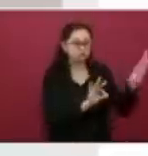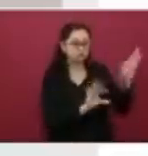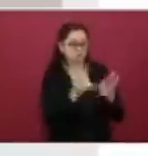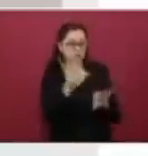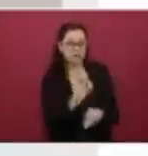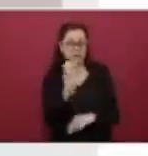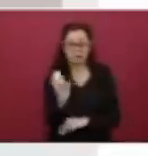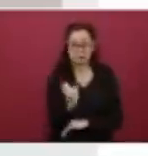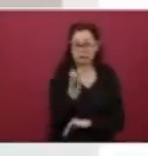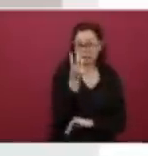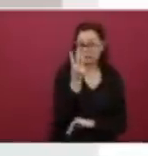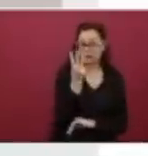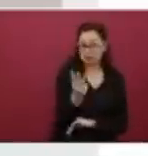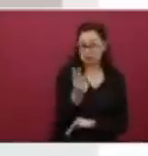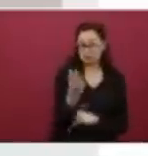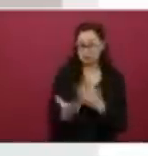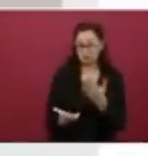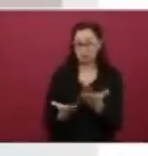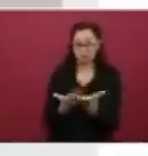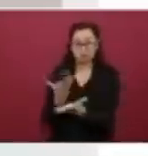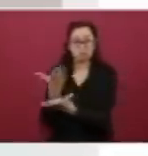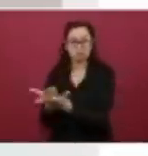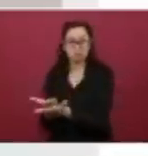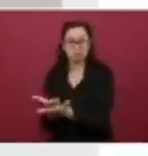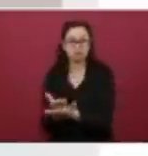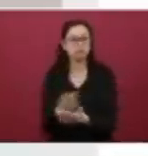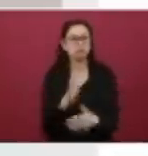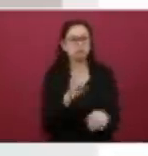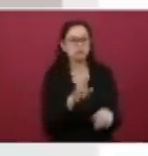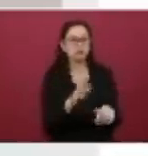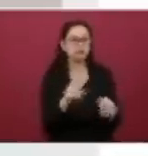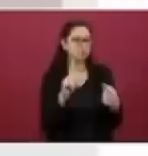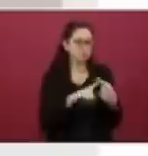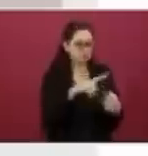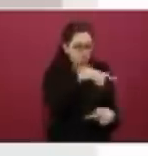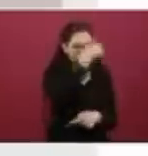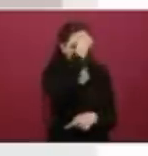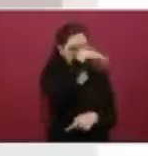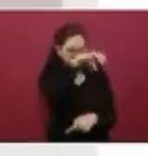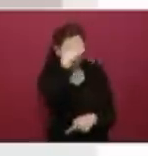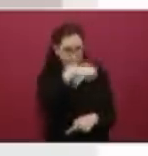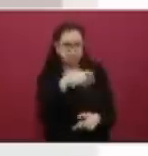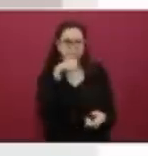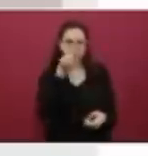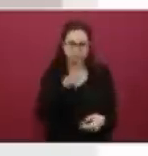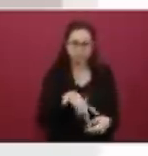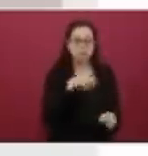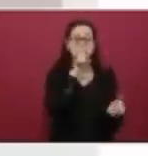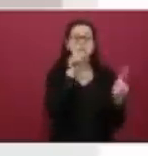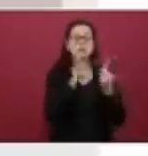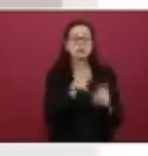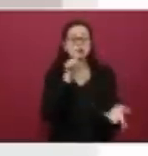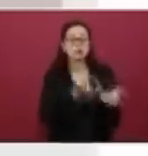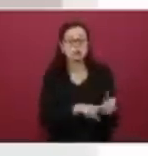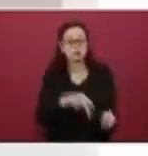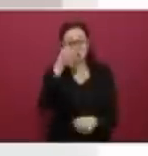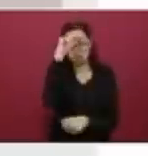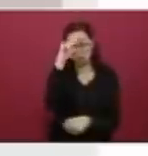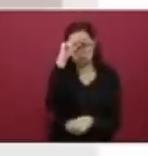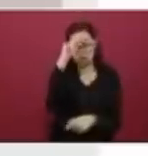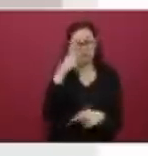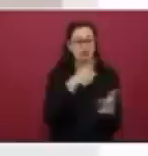solamente su experiencia en gabinete y en campo sino el conocimiento en materia de derechos humanos en búsqueda de